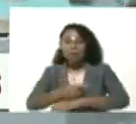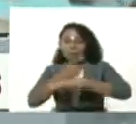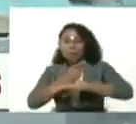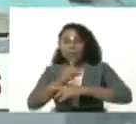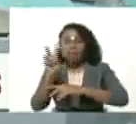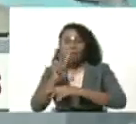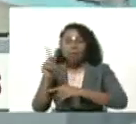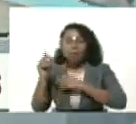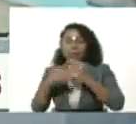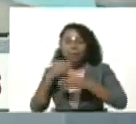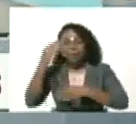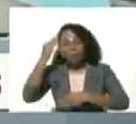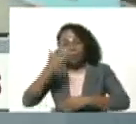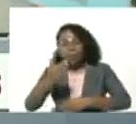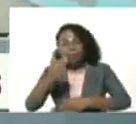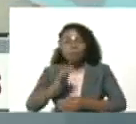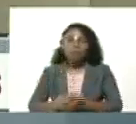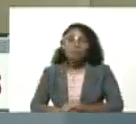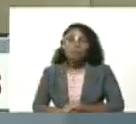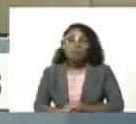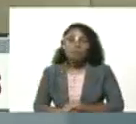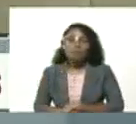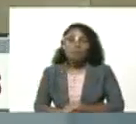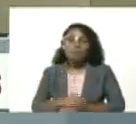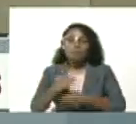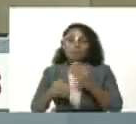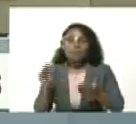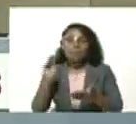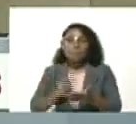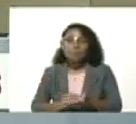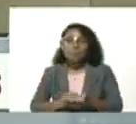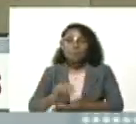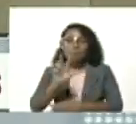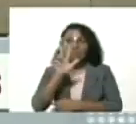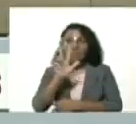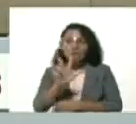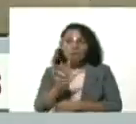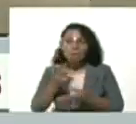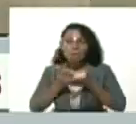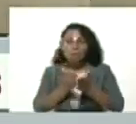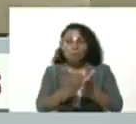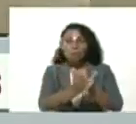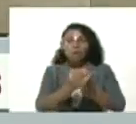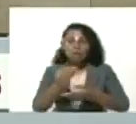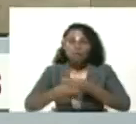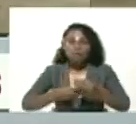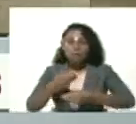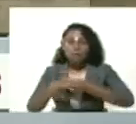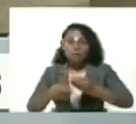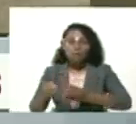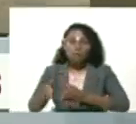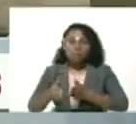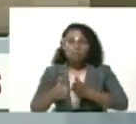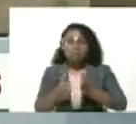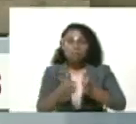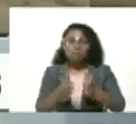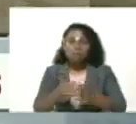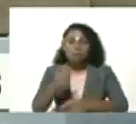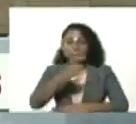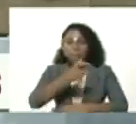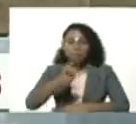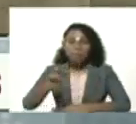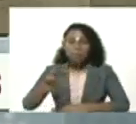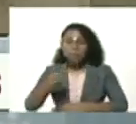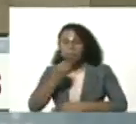y he conducido por nuestra Fuerza Armada Nacional Bolivariana la instalación de 3 embarcaciones que ya están trasladando a las personas,